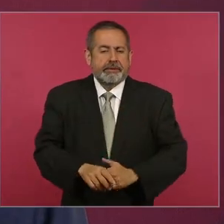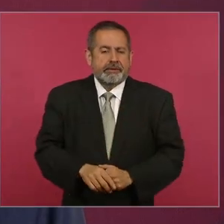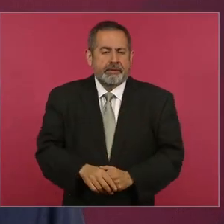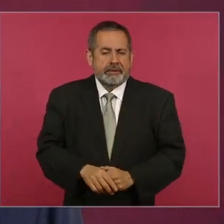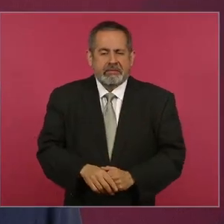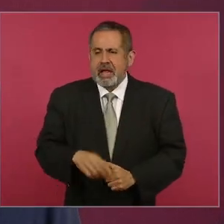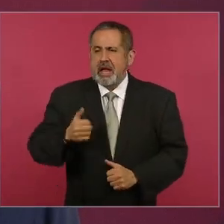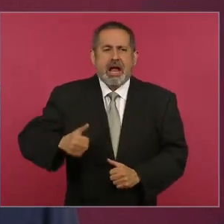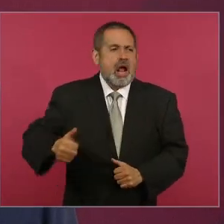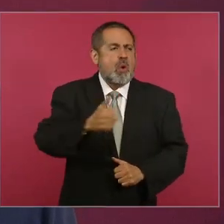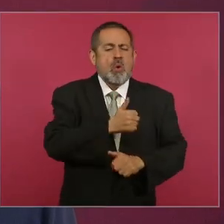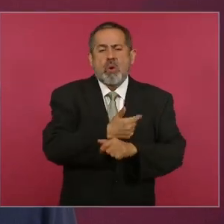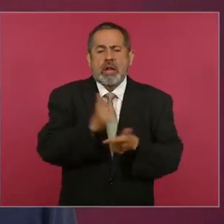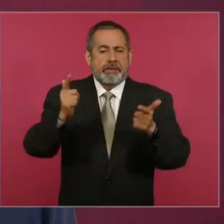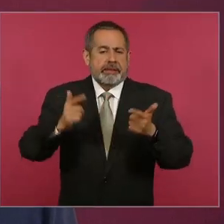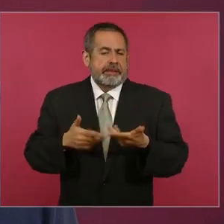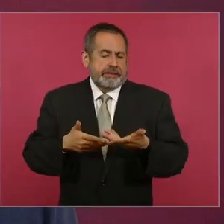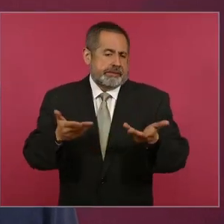Somos libres.